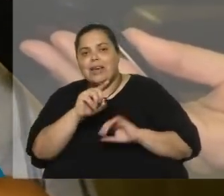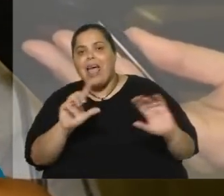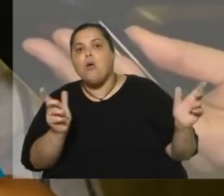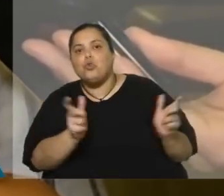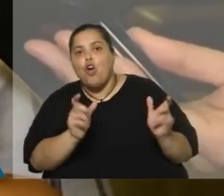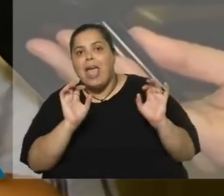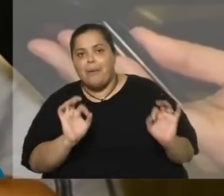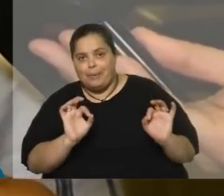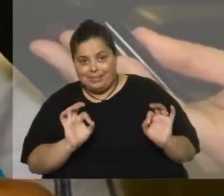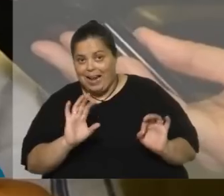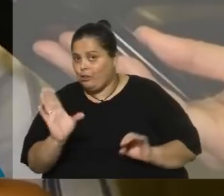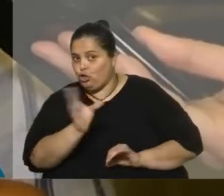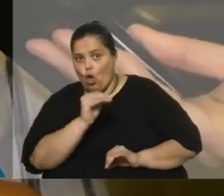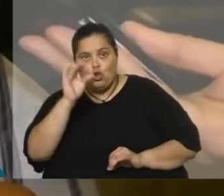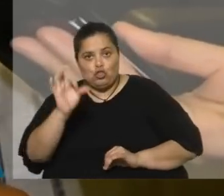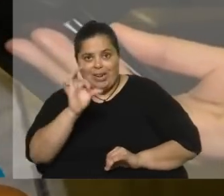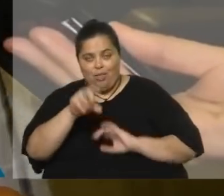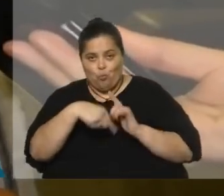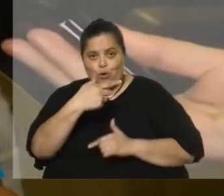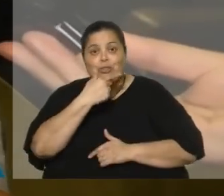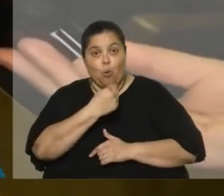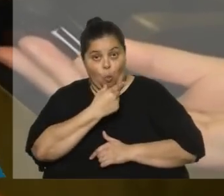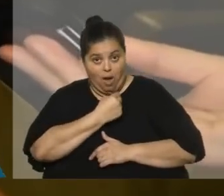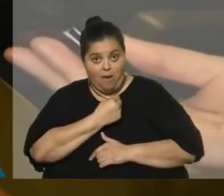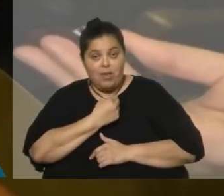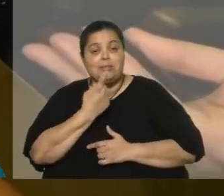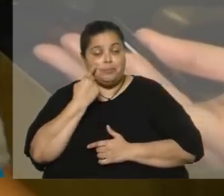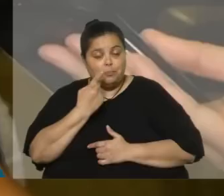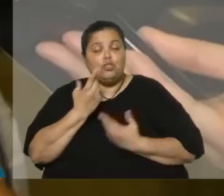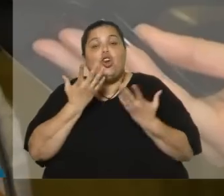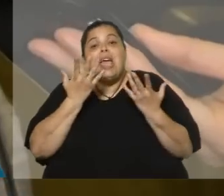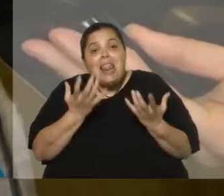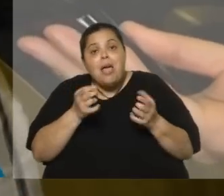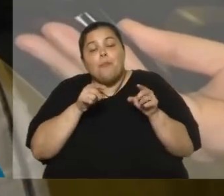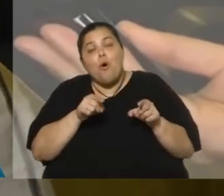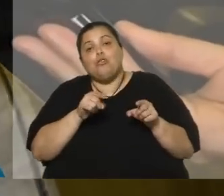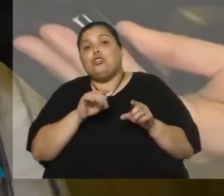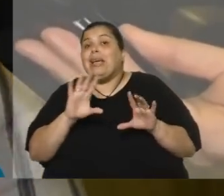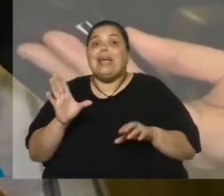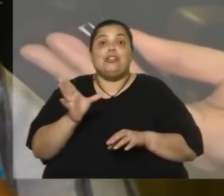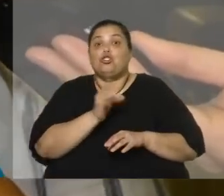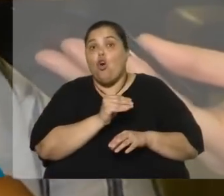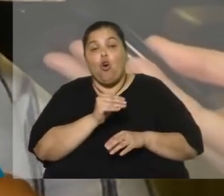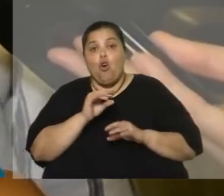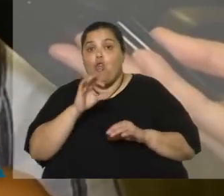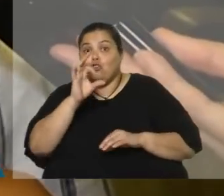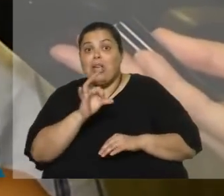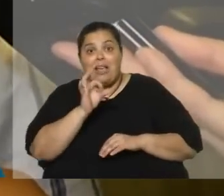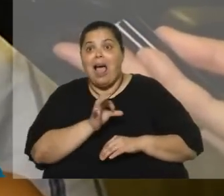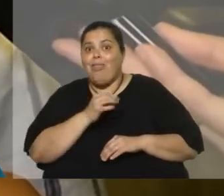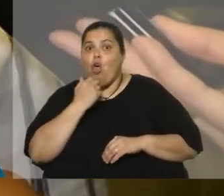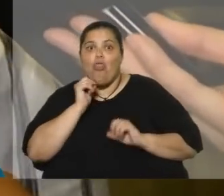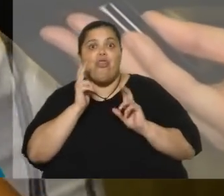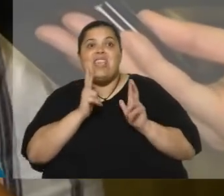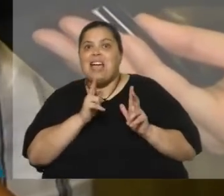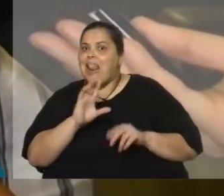reunión extraordinaria del Senado del jueves, porque nos gustaría o aspiraríamos a que se trasladara el malestar de todo el